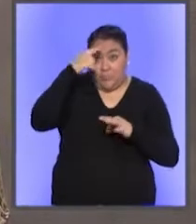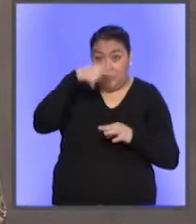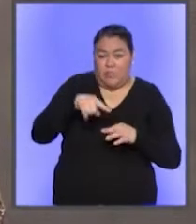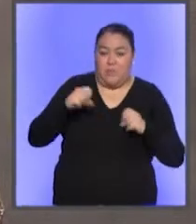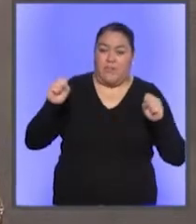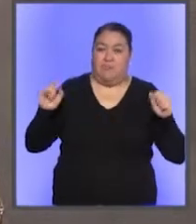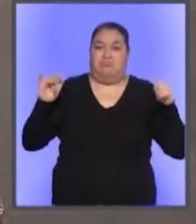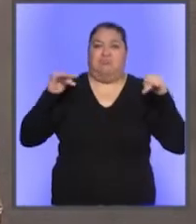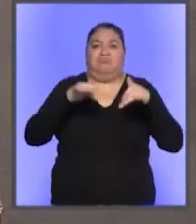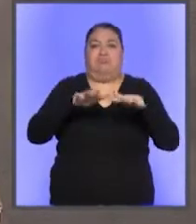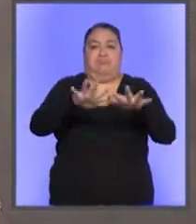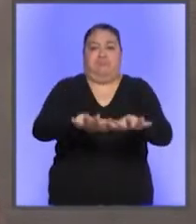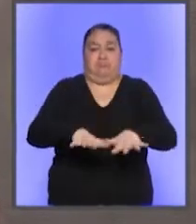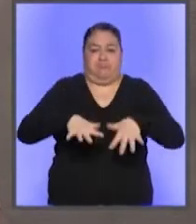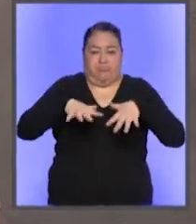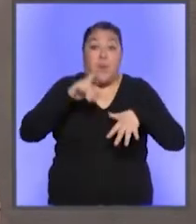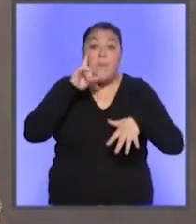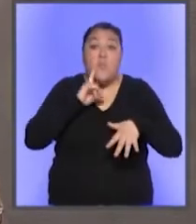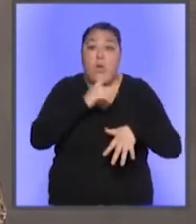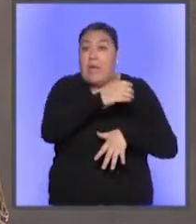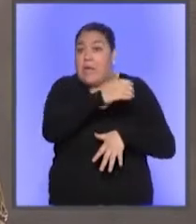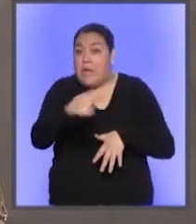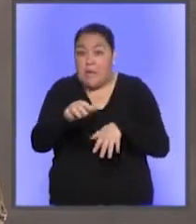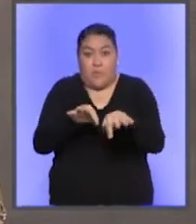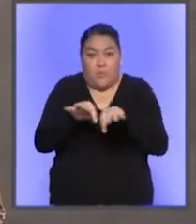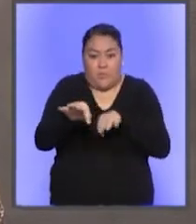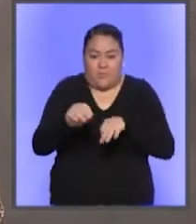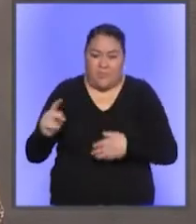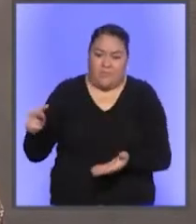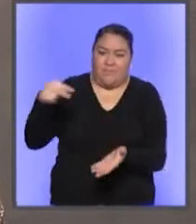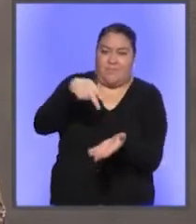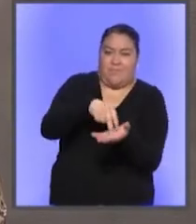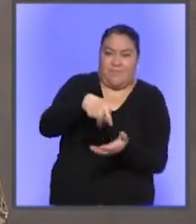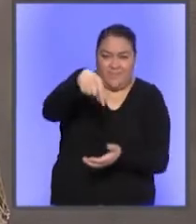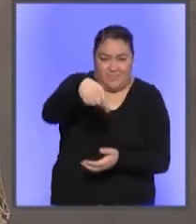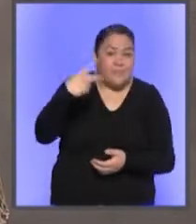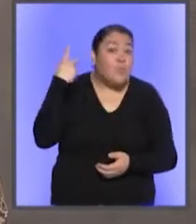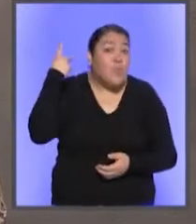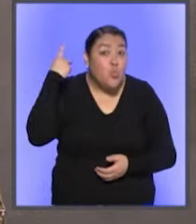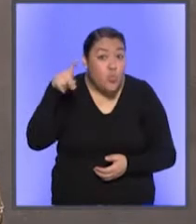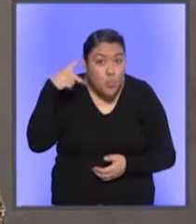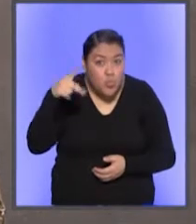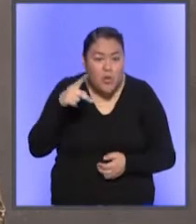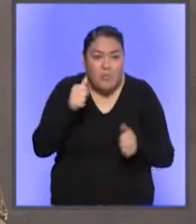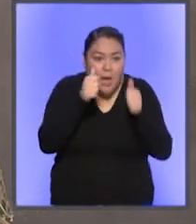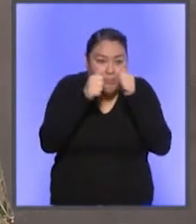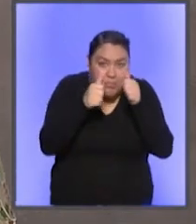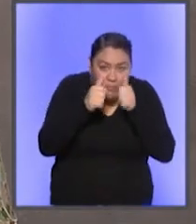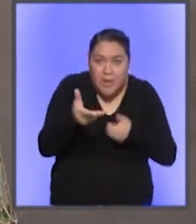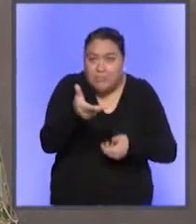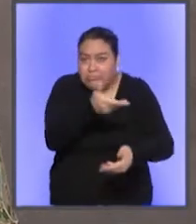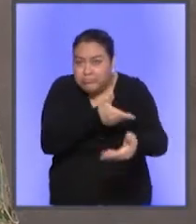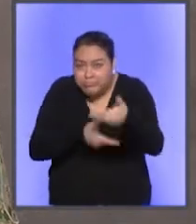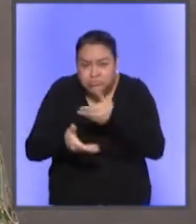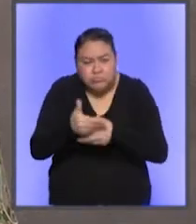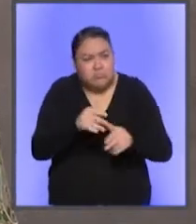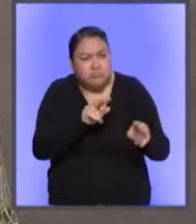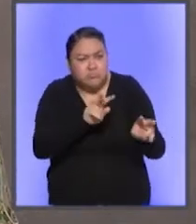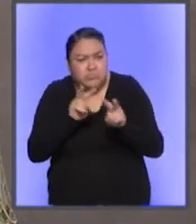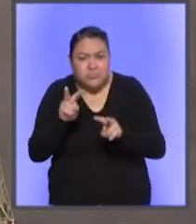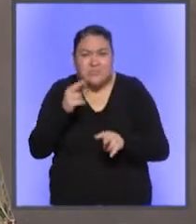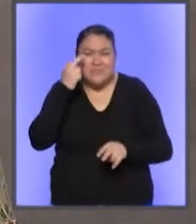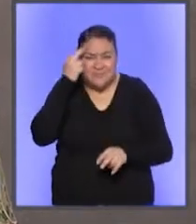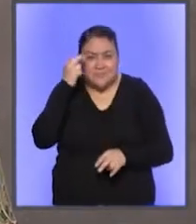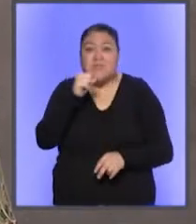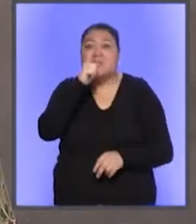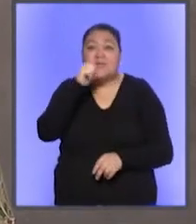hacer este gran encuentro de mujeres Rurales estar en la ciudad de Puebla el poder escucharlas el poder escuchar